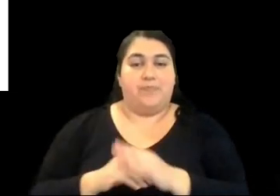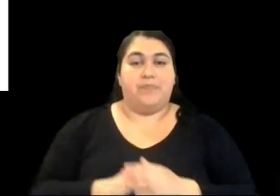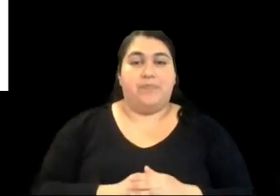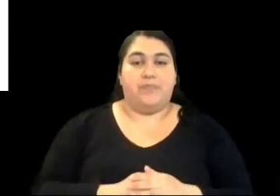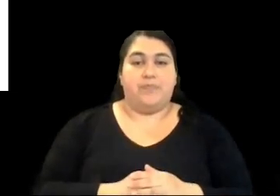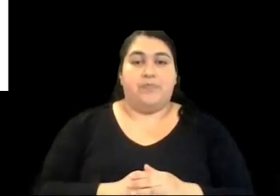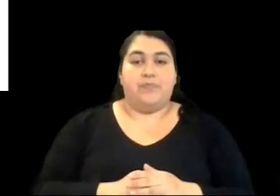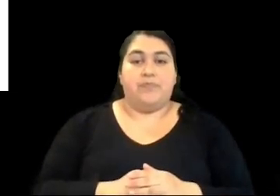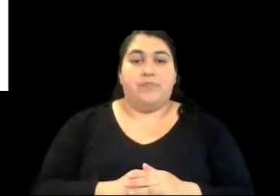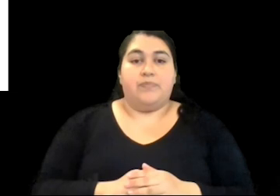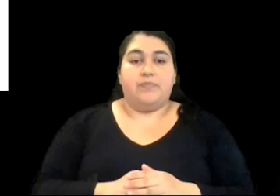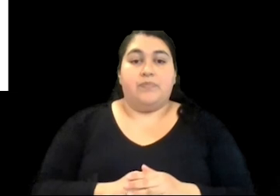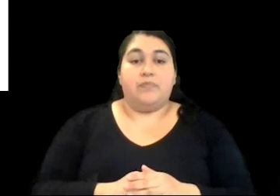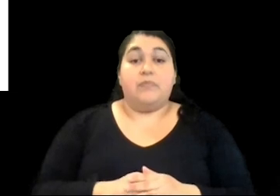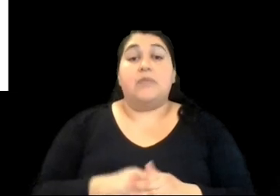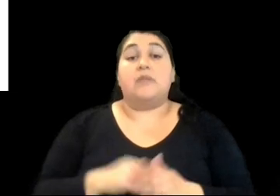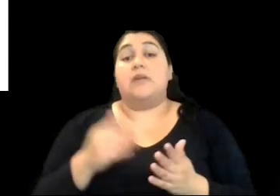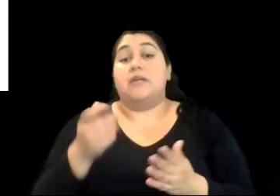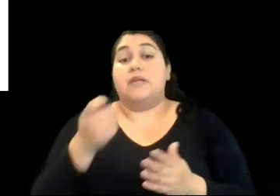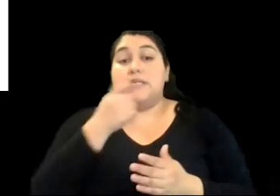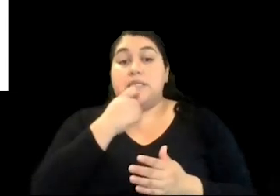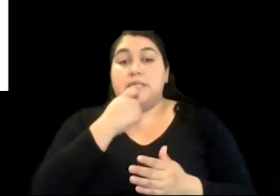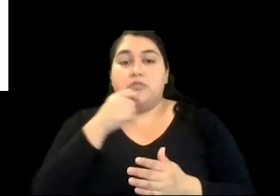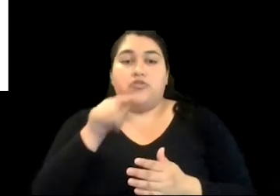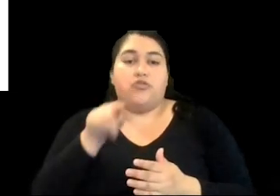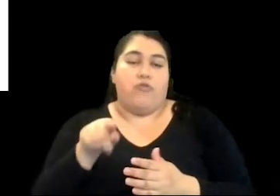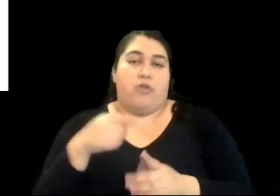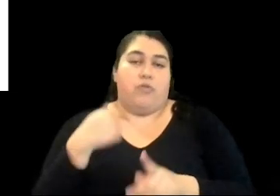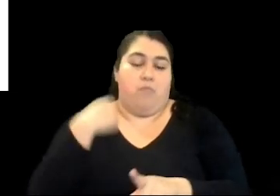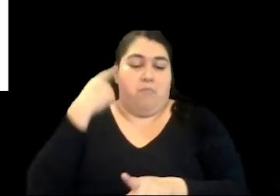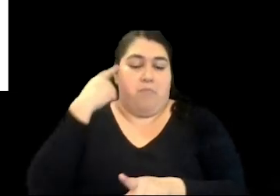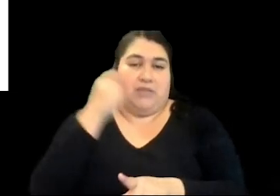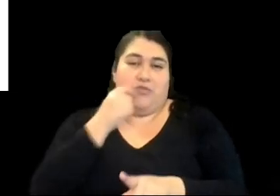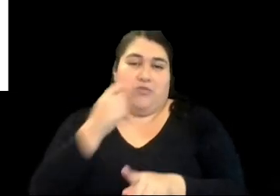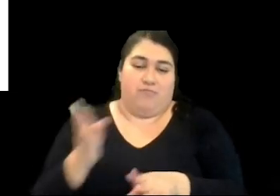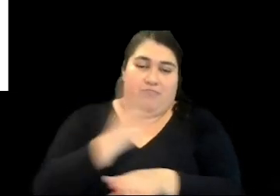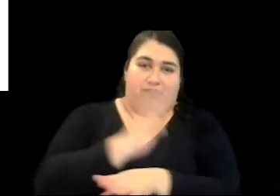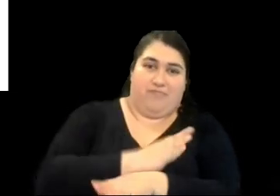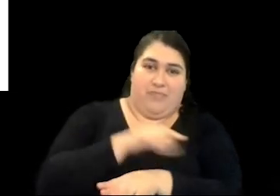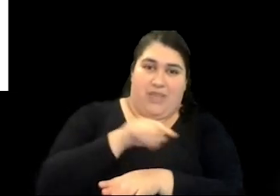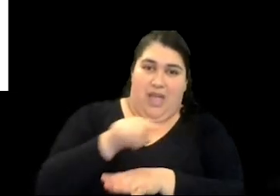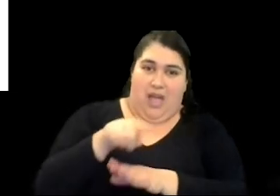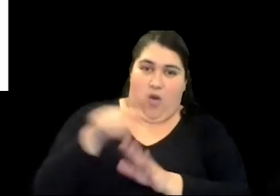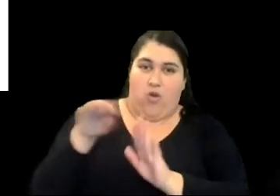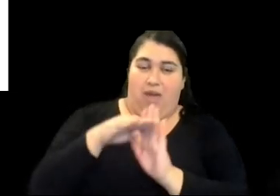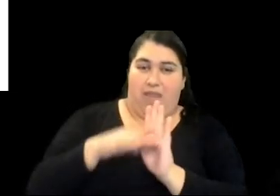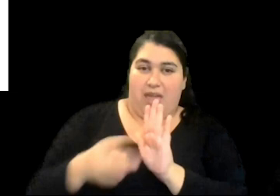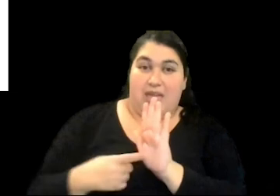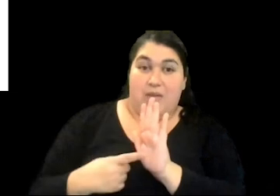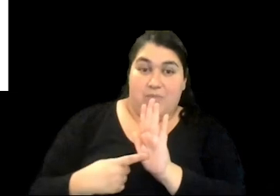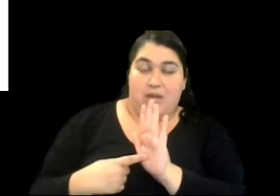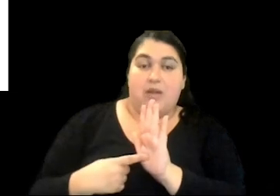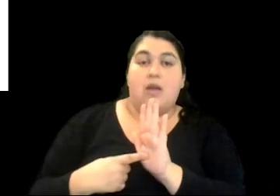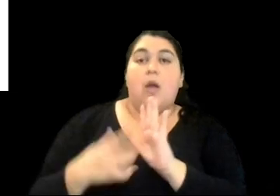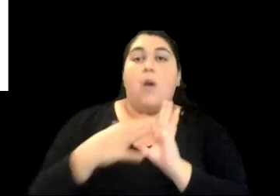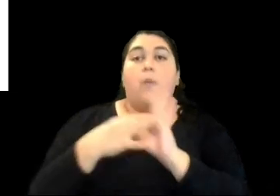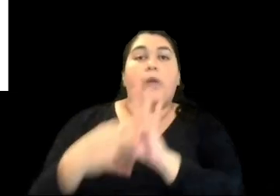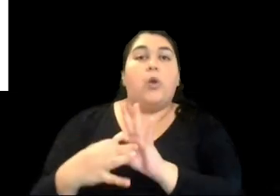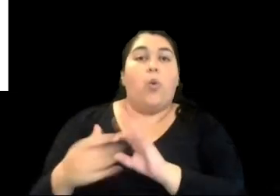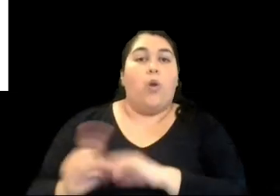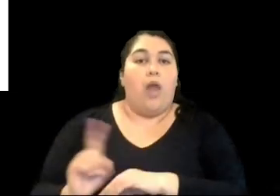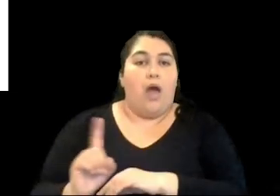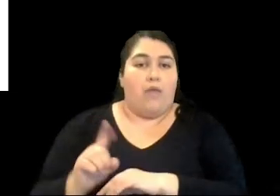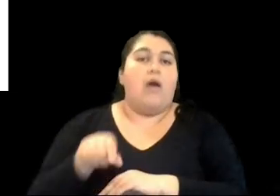moratoria. Si yo adhiero ese capital original a este régimen, la multa que no está firme vinculada a esa obligación quedaría